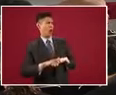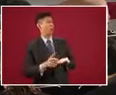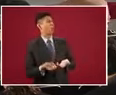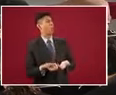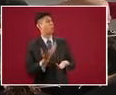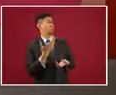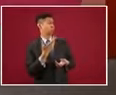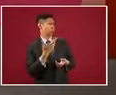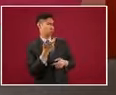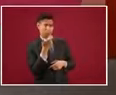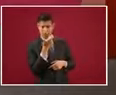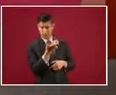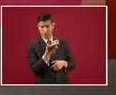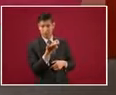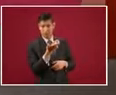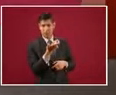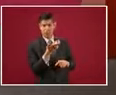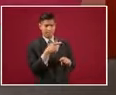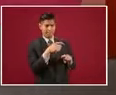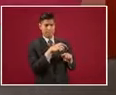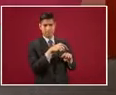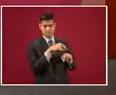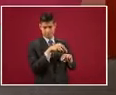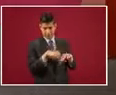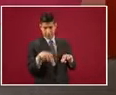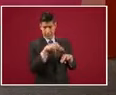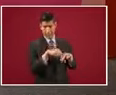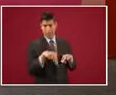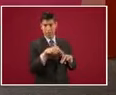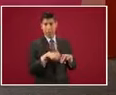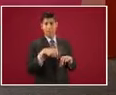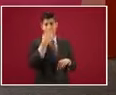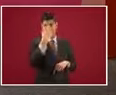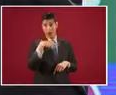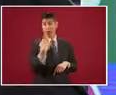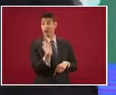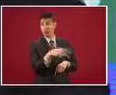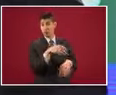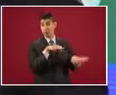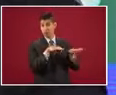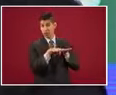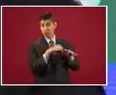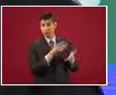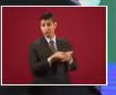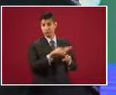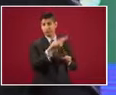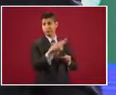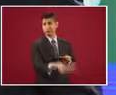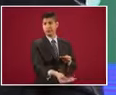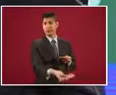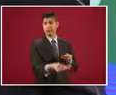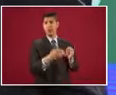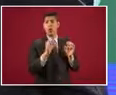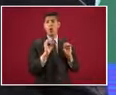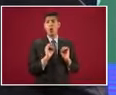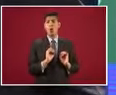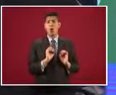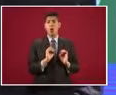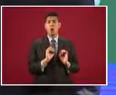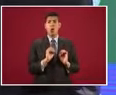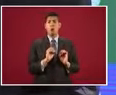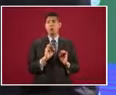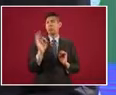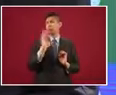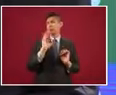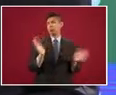billetes para que los entreguen a sus trabajadores o los dediquen a la